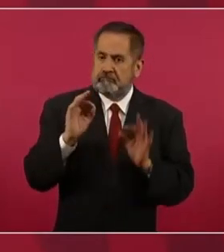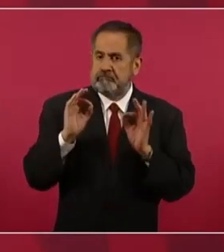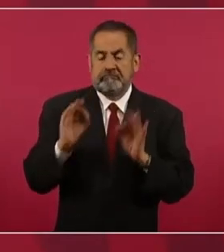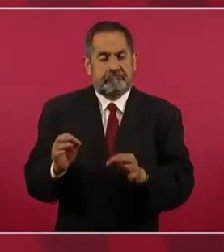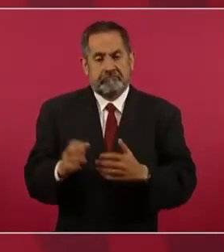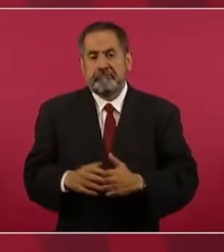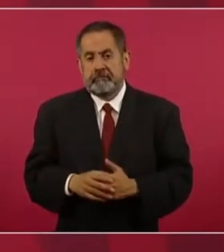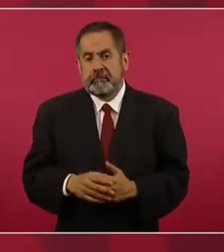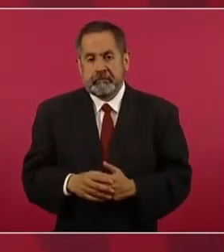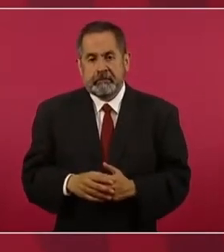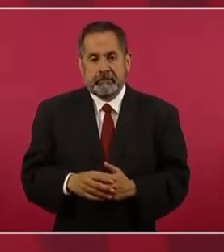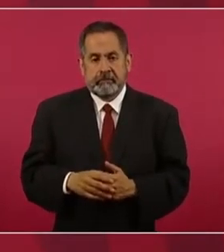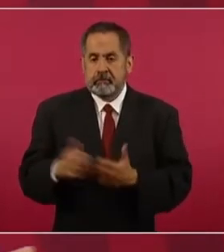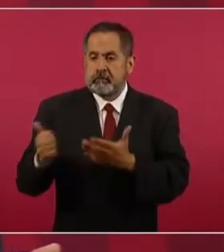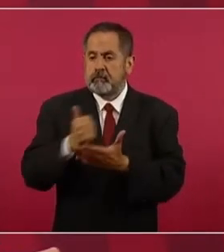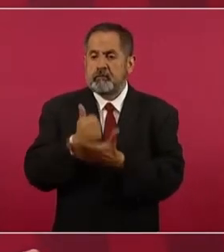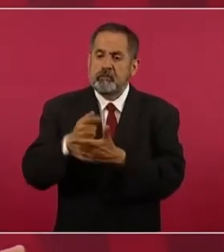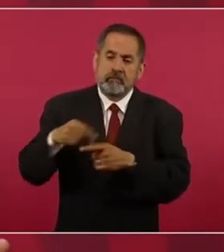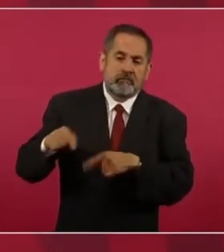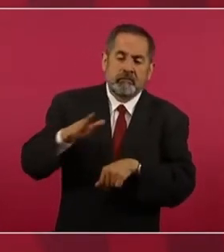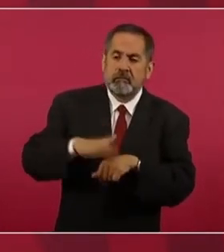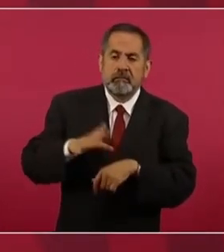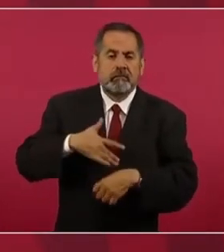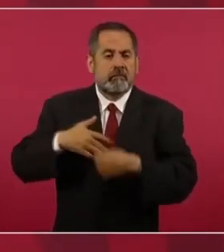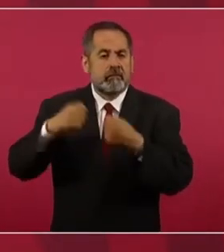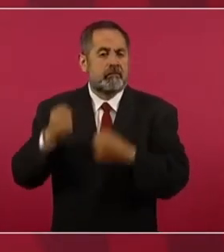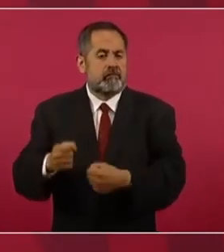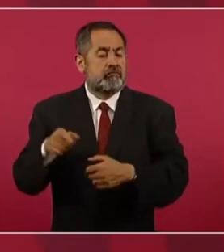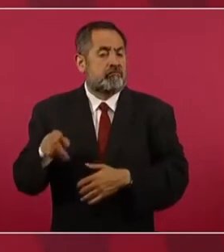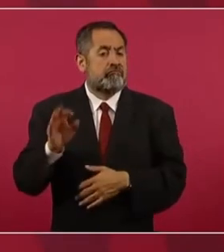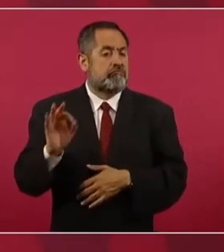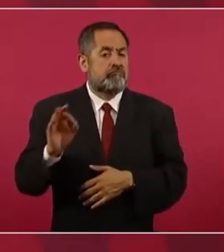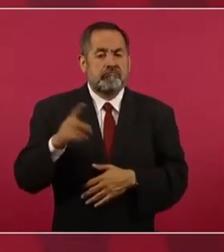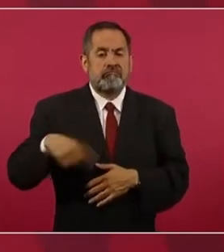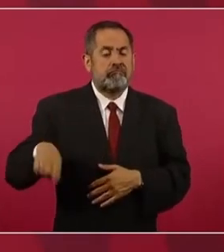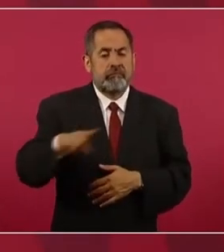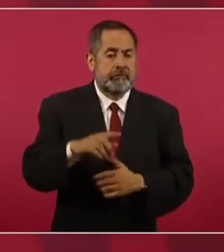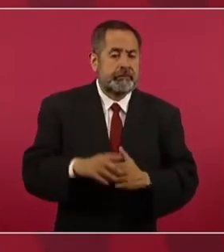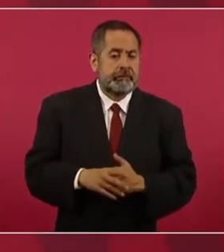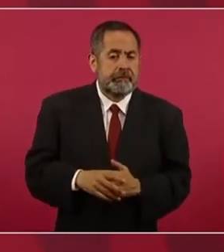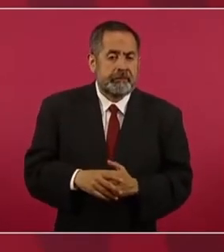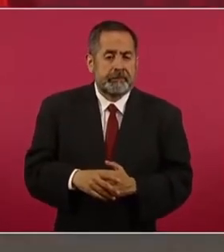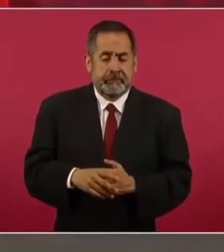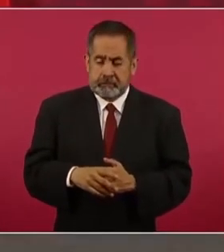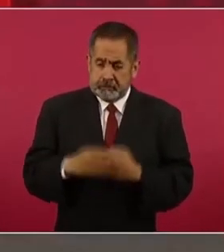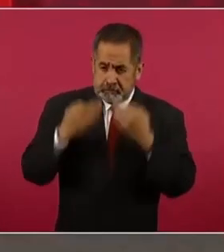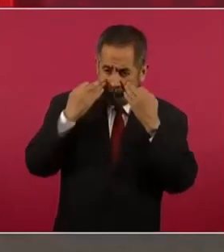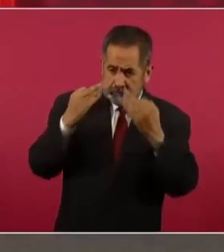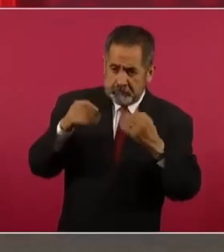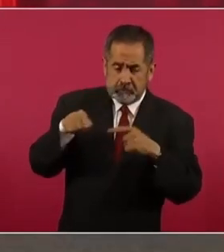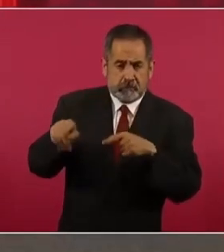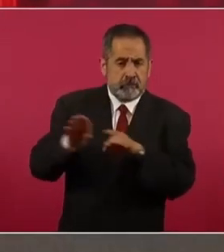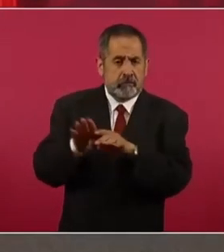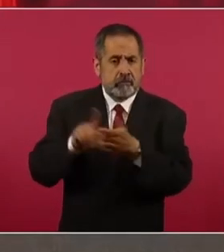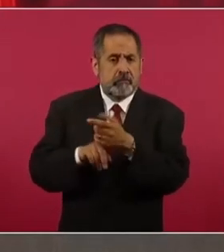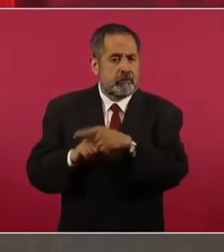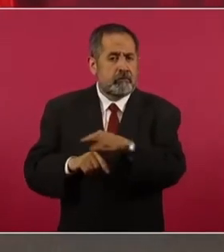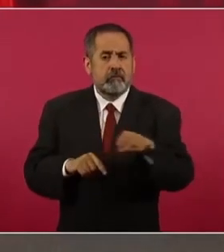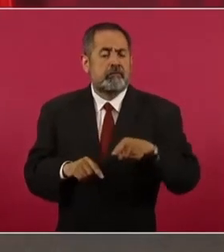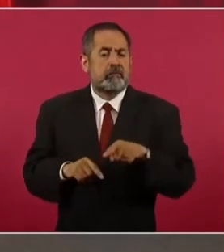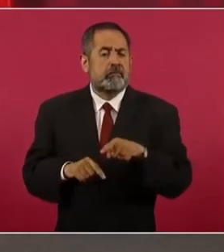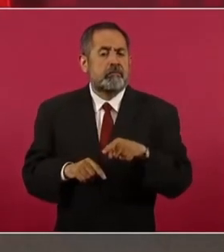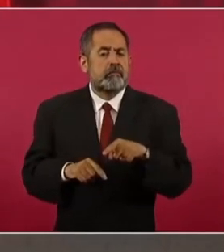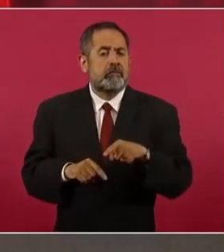Es de las ciudades más seguras. Se dijo y se puede probar que es